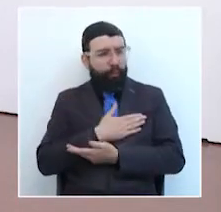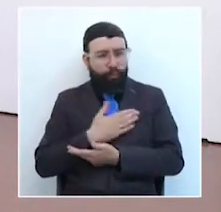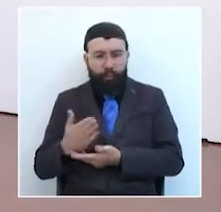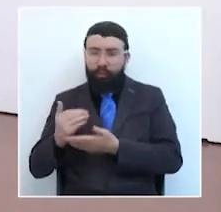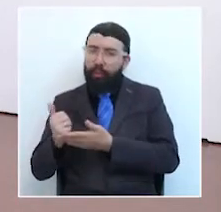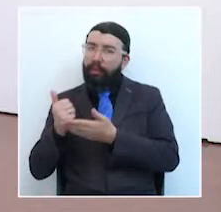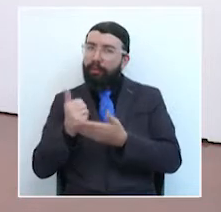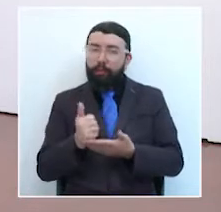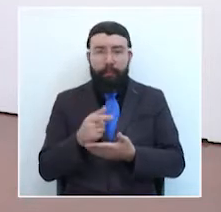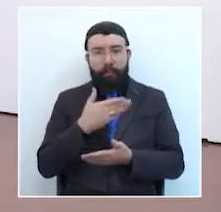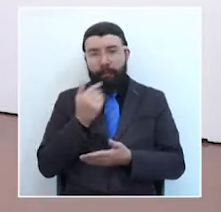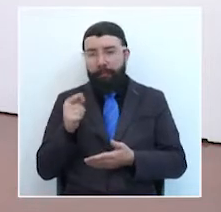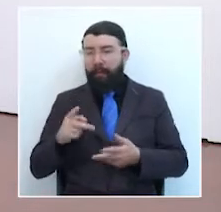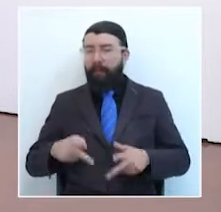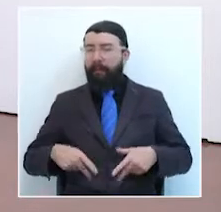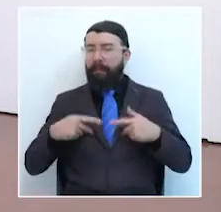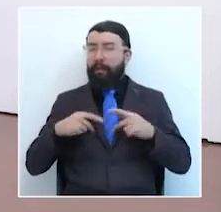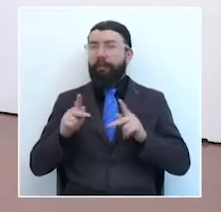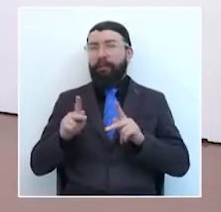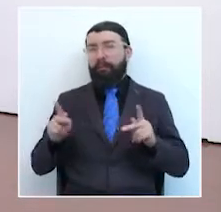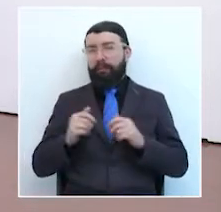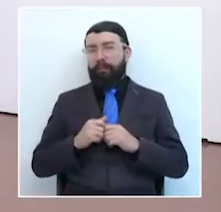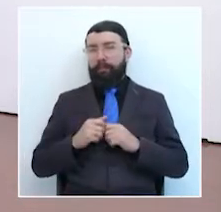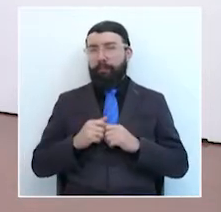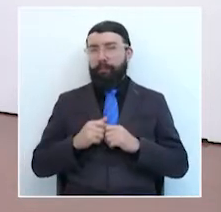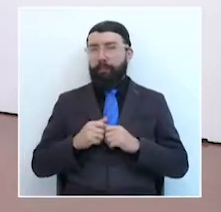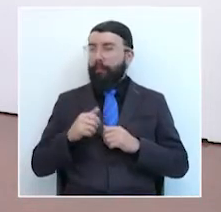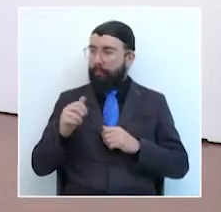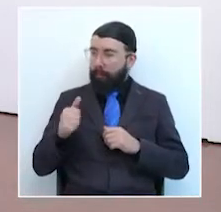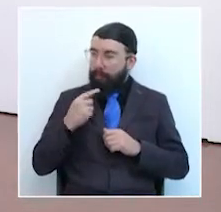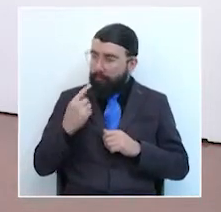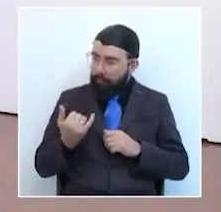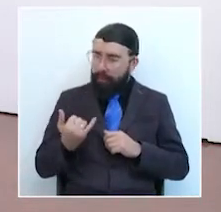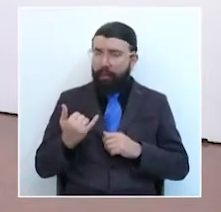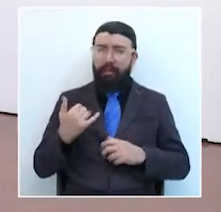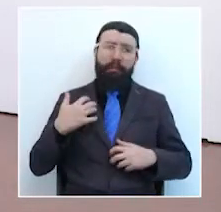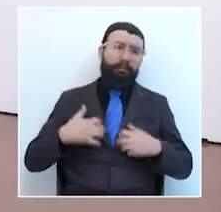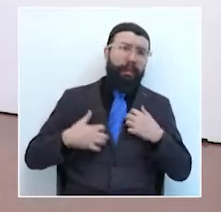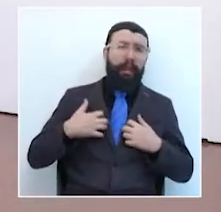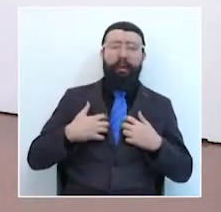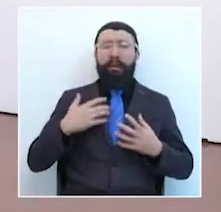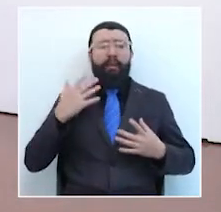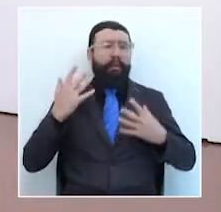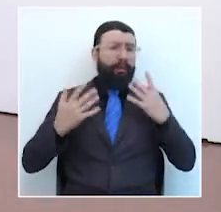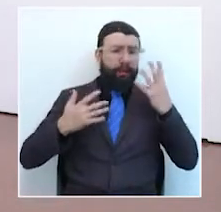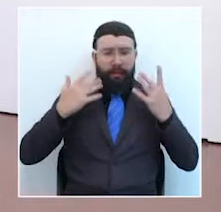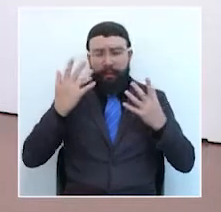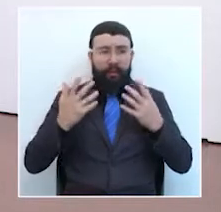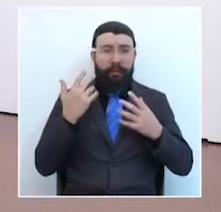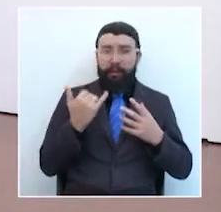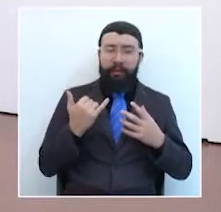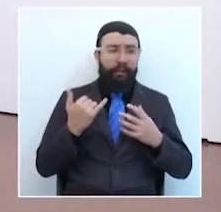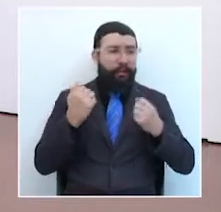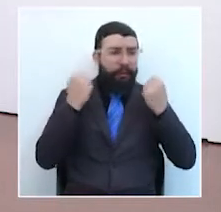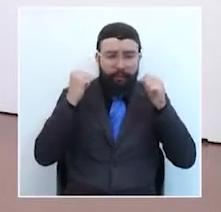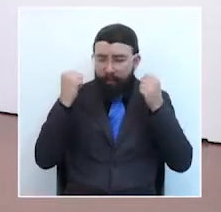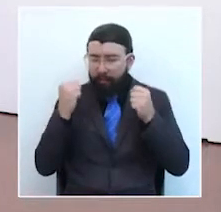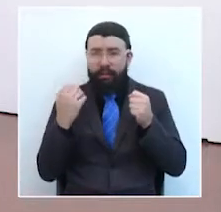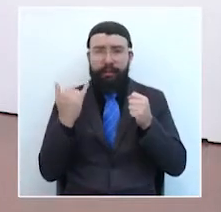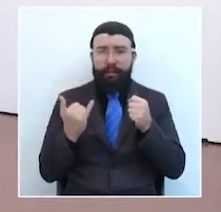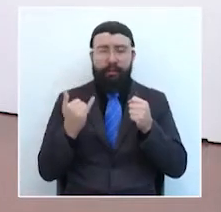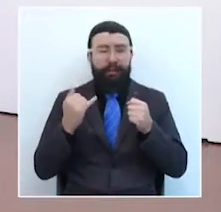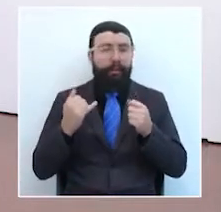las condiciones de vida de las personas que sufren como ya lo acaba de decir miedos fobias ansiedad depresión angustia